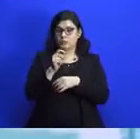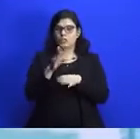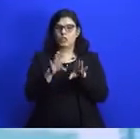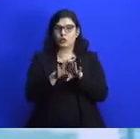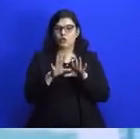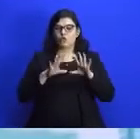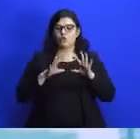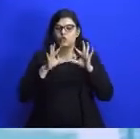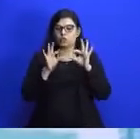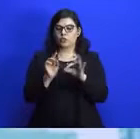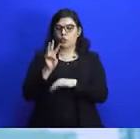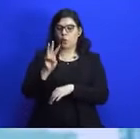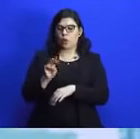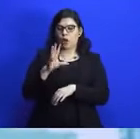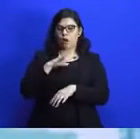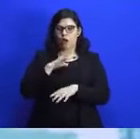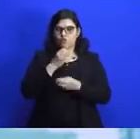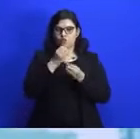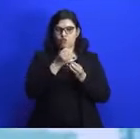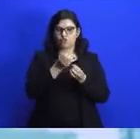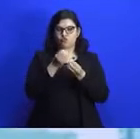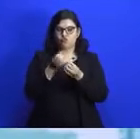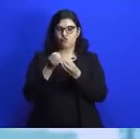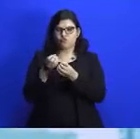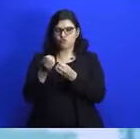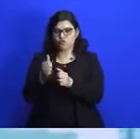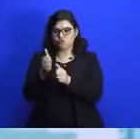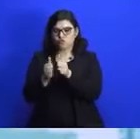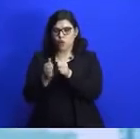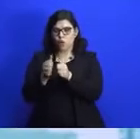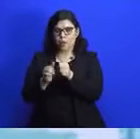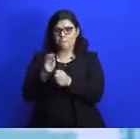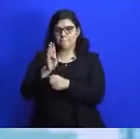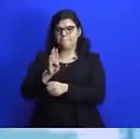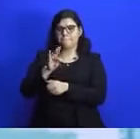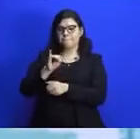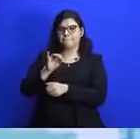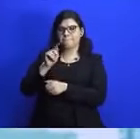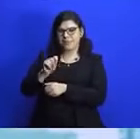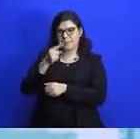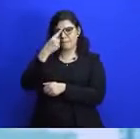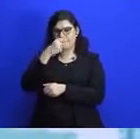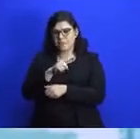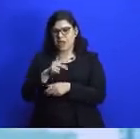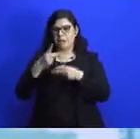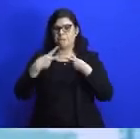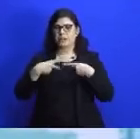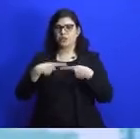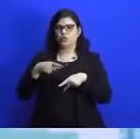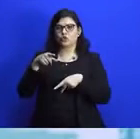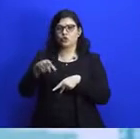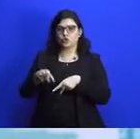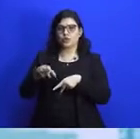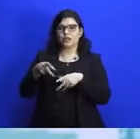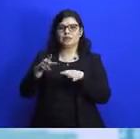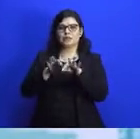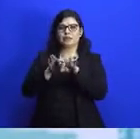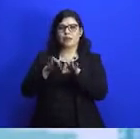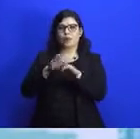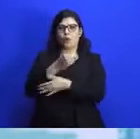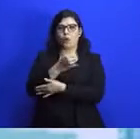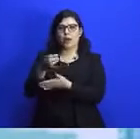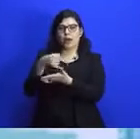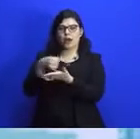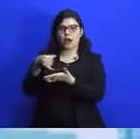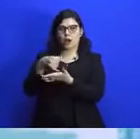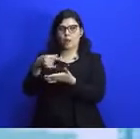Fundación Walmart, entregamos equipos Byte con planes accesibles a pequeños productores agrícolas,